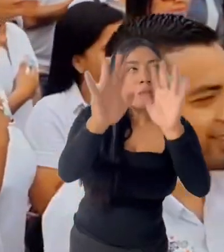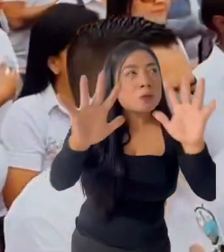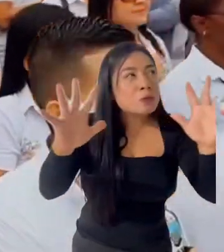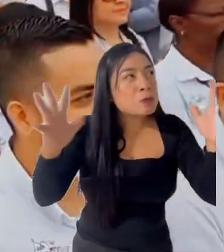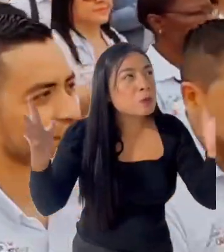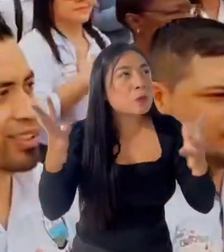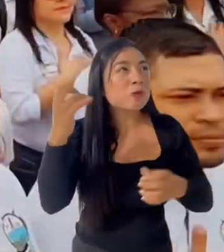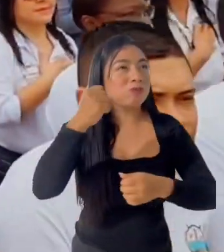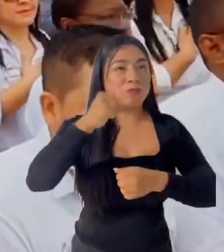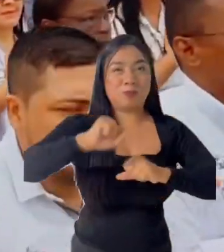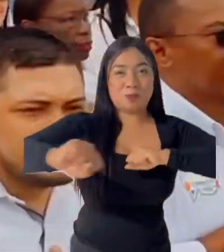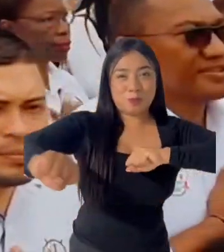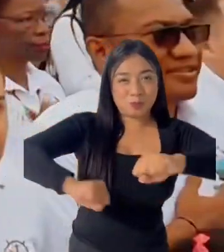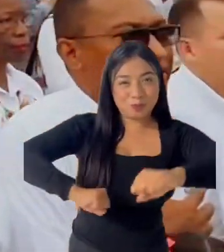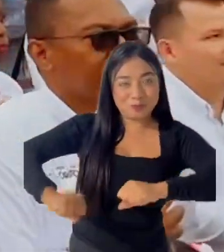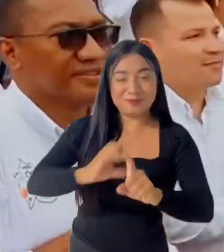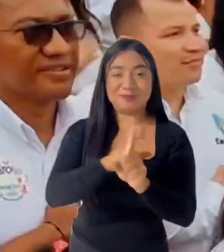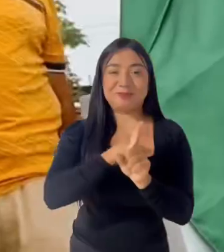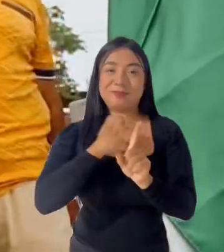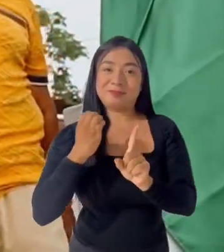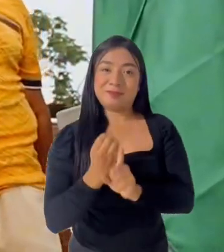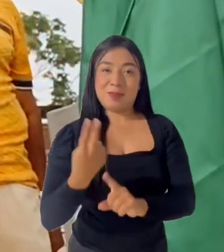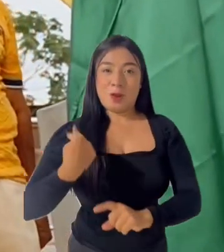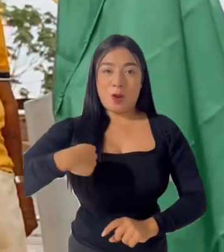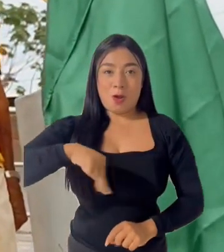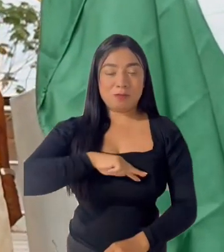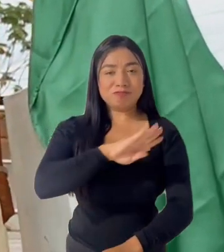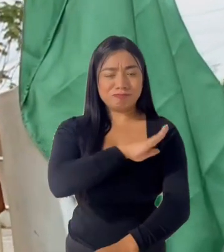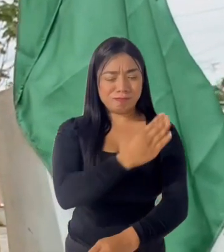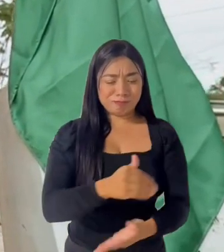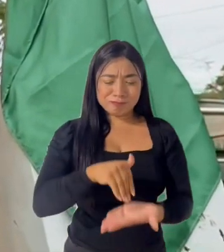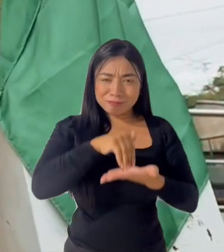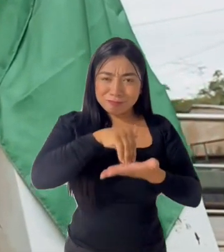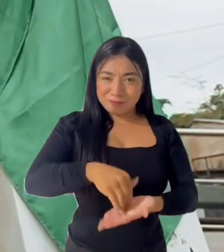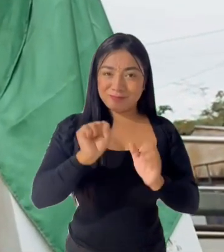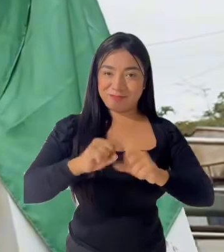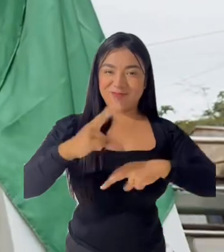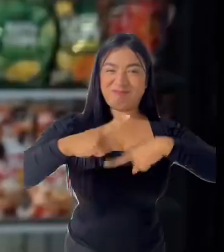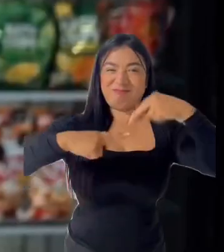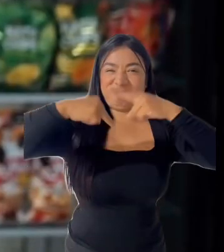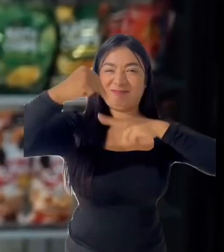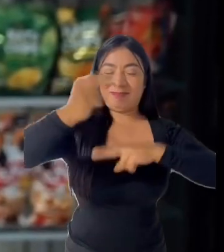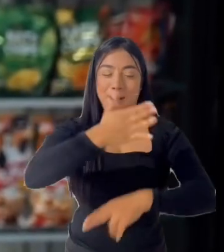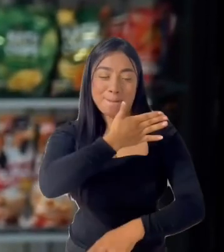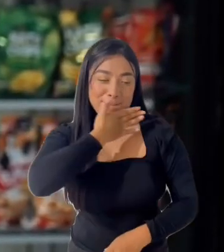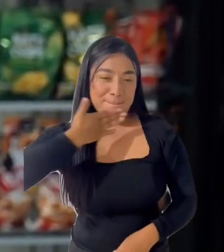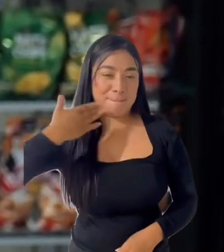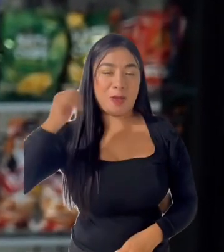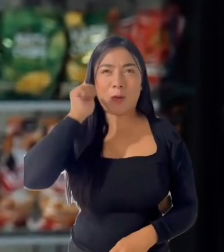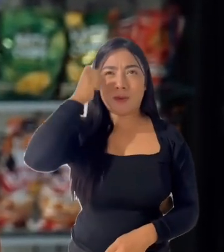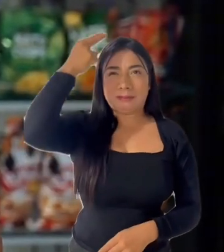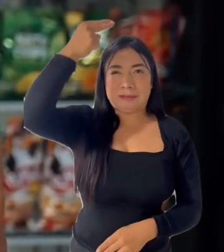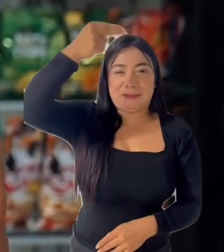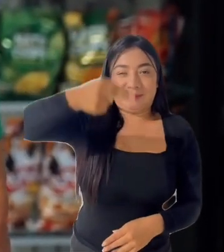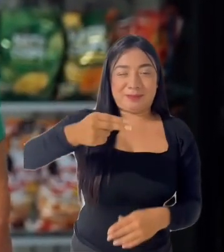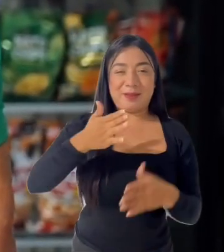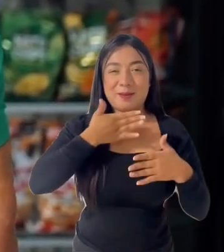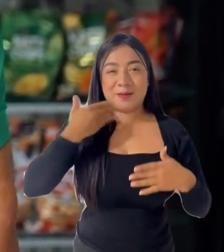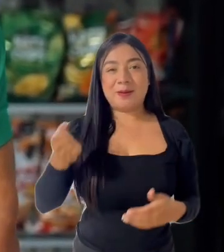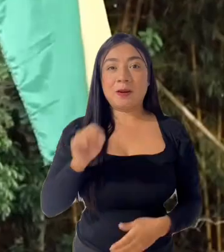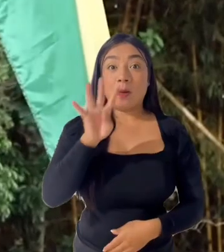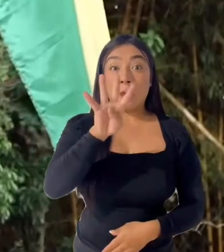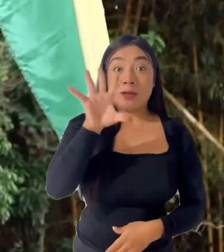turístico, productivo y cultural. Juntos tenemos el poder para construir y contar una mejor historia.